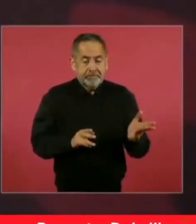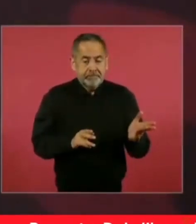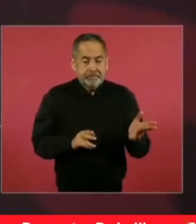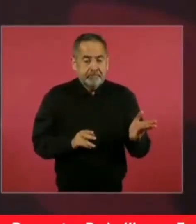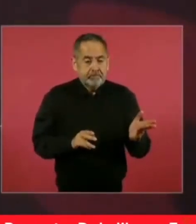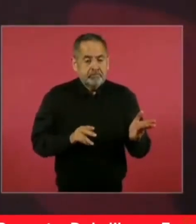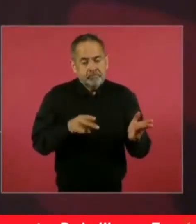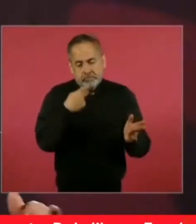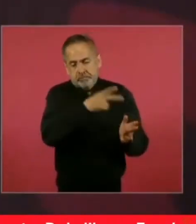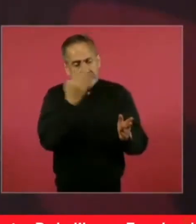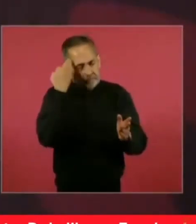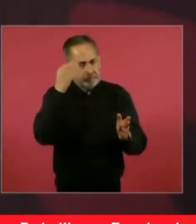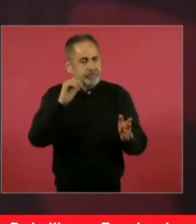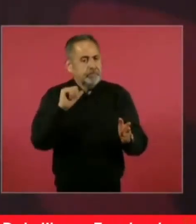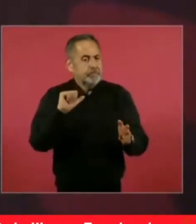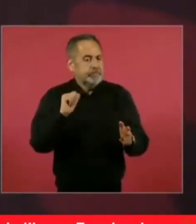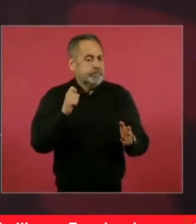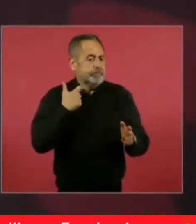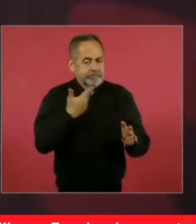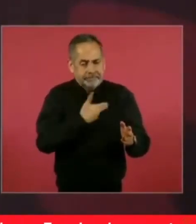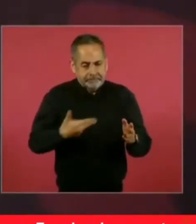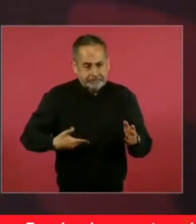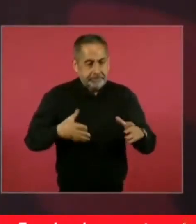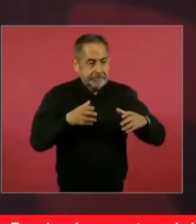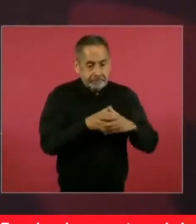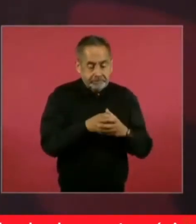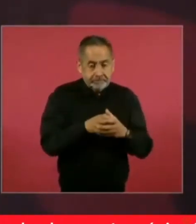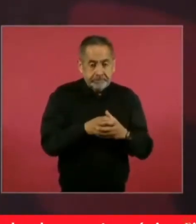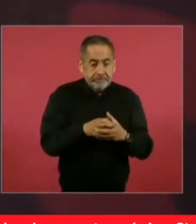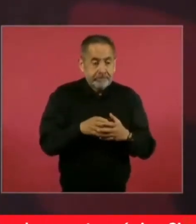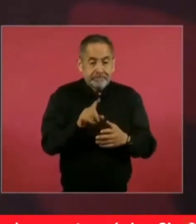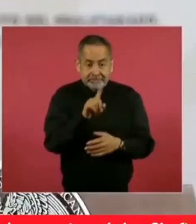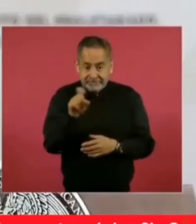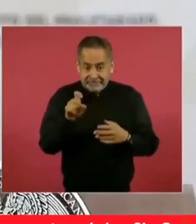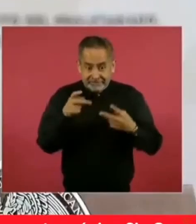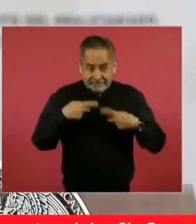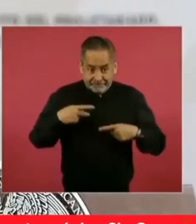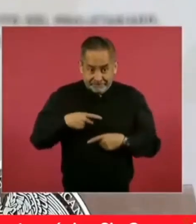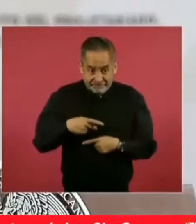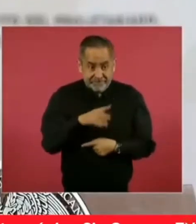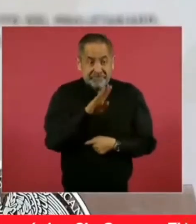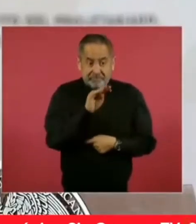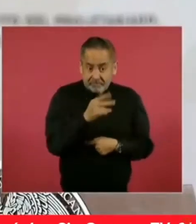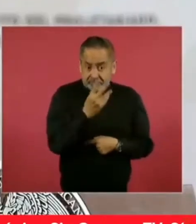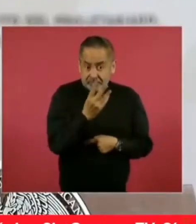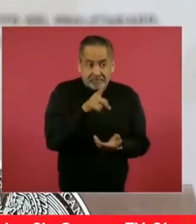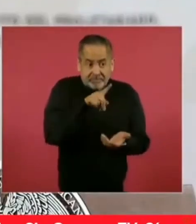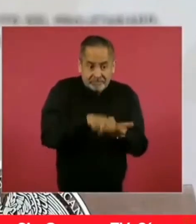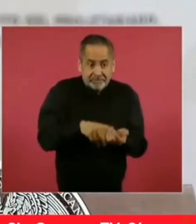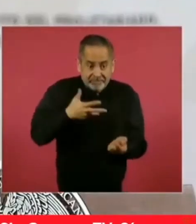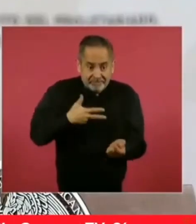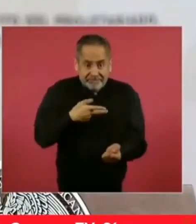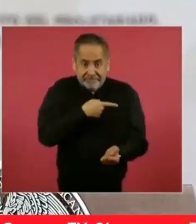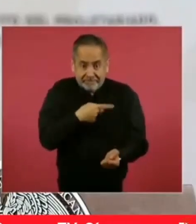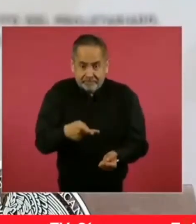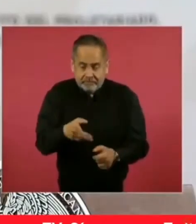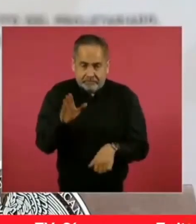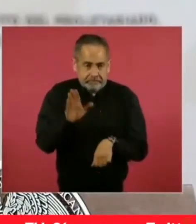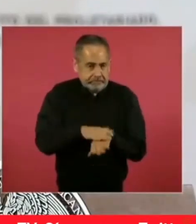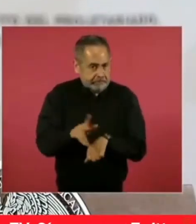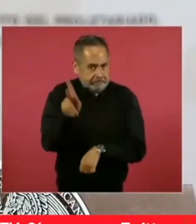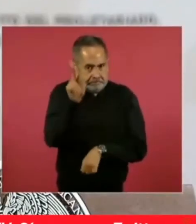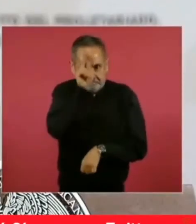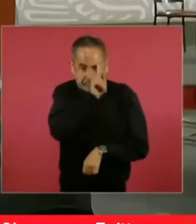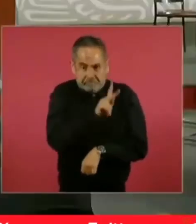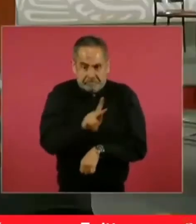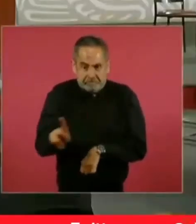en su administración, 64 de cada 100 mexicanos vivía en situación de pobreza. Esta es la cifra más alta